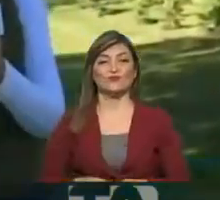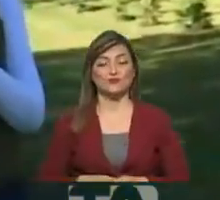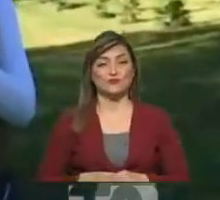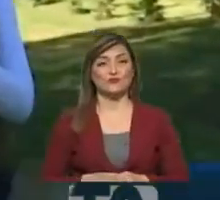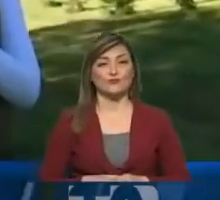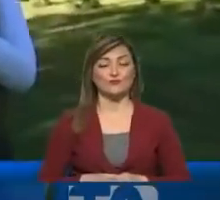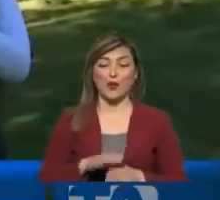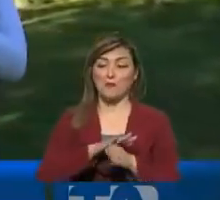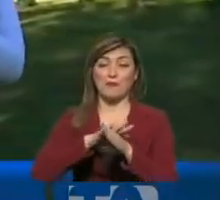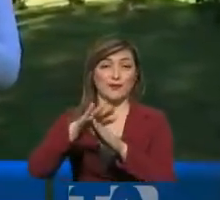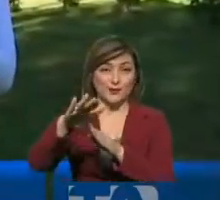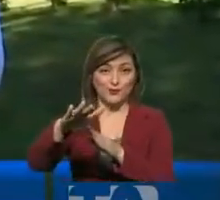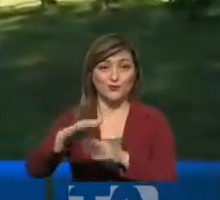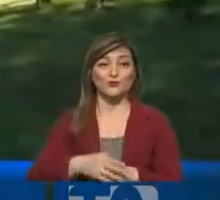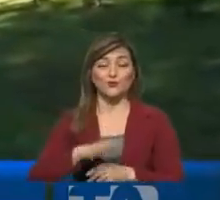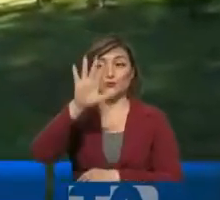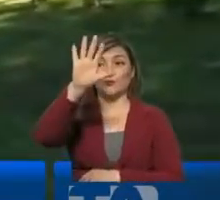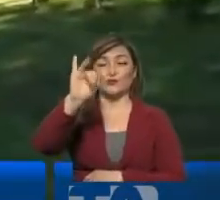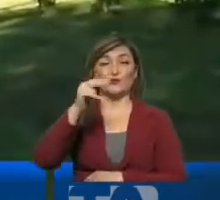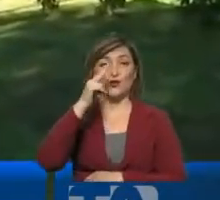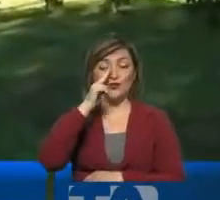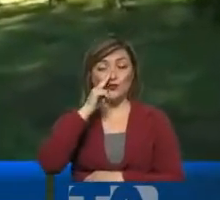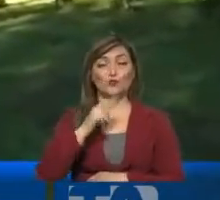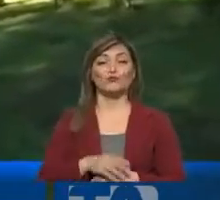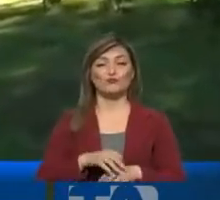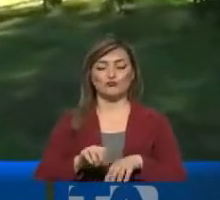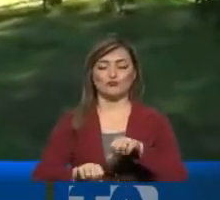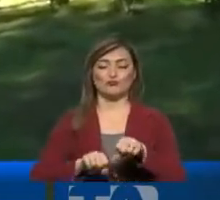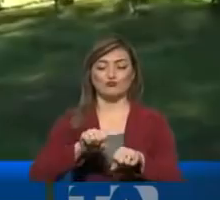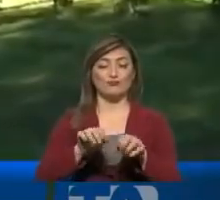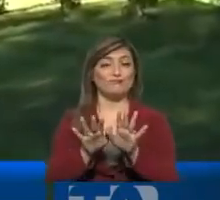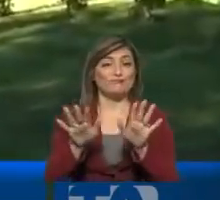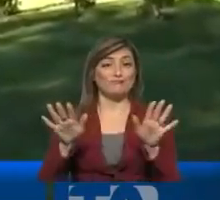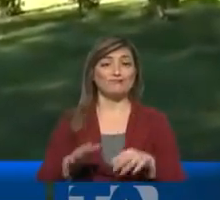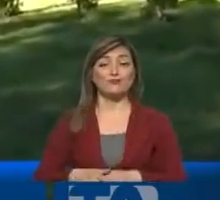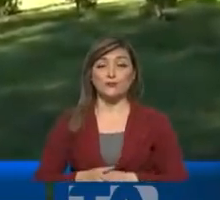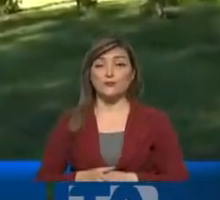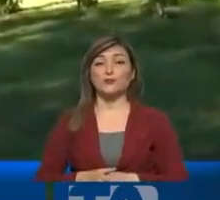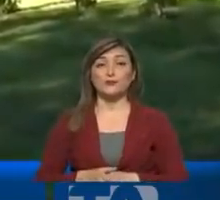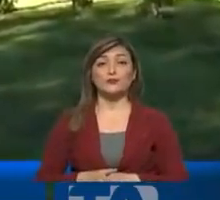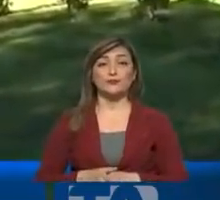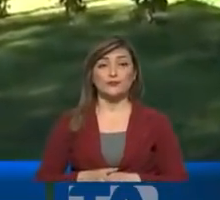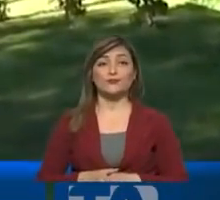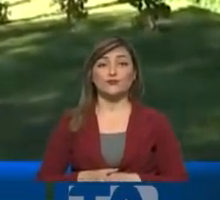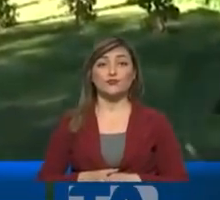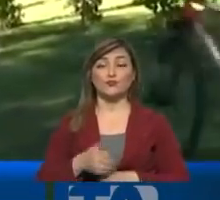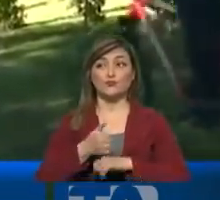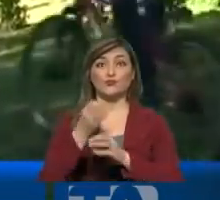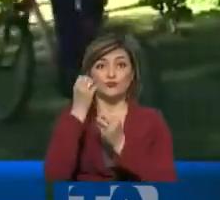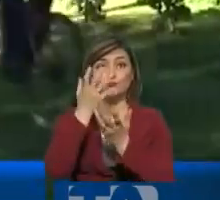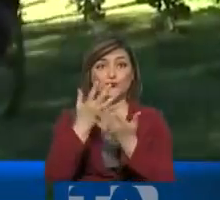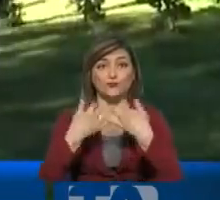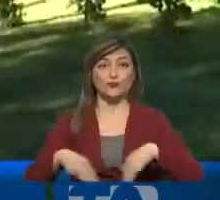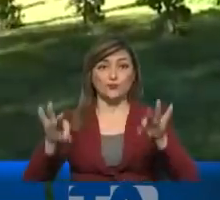la invitación está hecha también para el 5 de junio, donde habrá una cicleada masiva, como ya comentaban las autoridades.